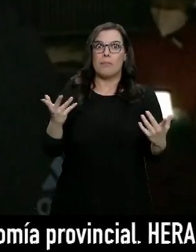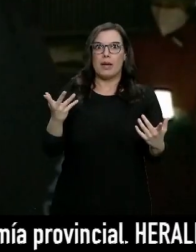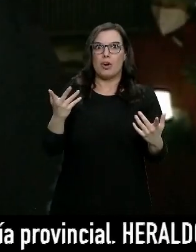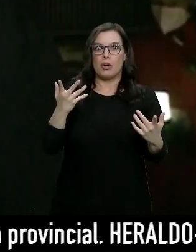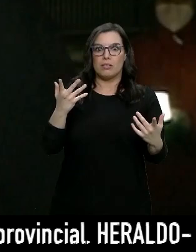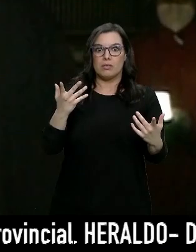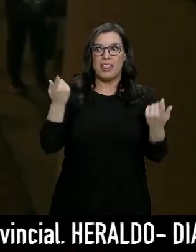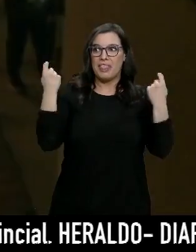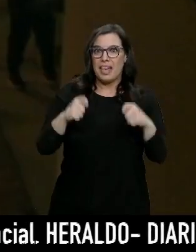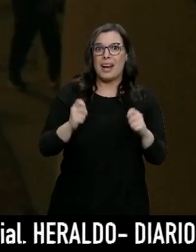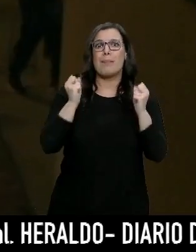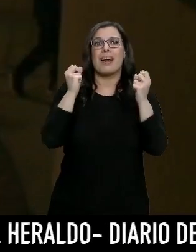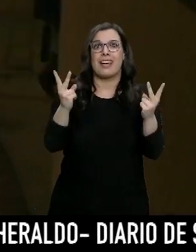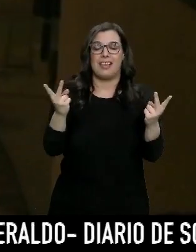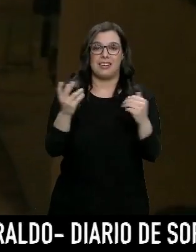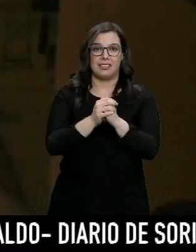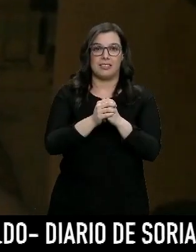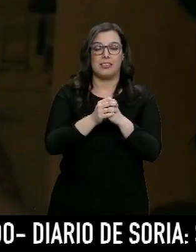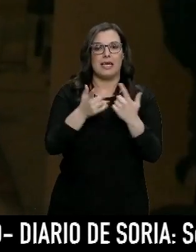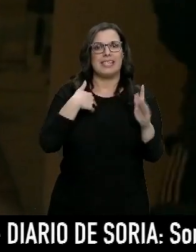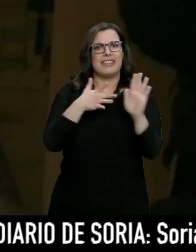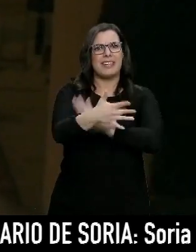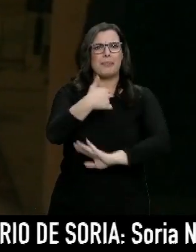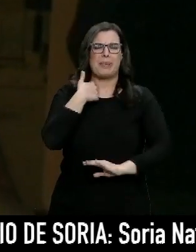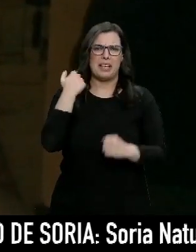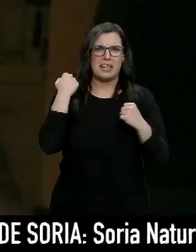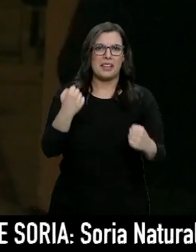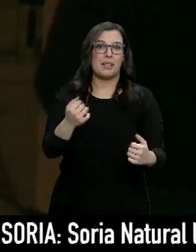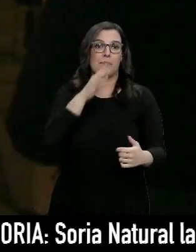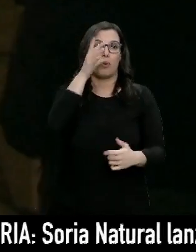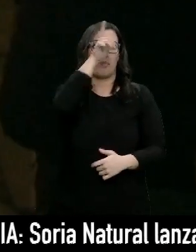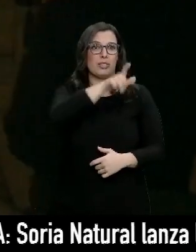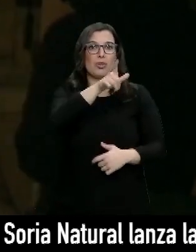cierres realmente sirvan para algo. Nos supone muchas pérdidas, porque el